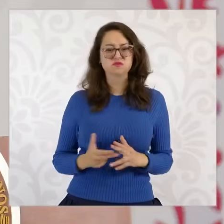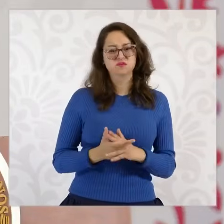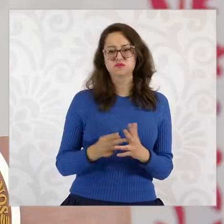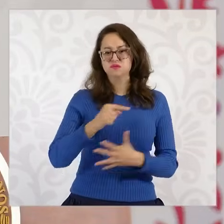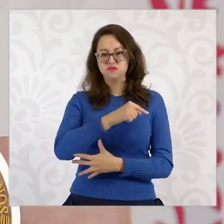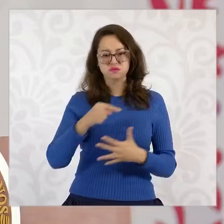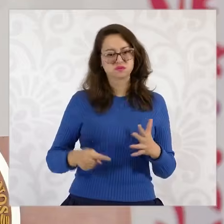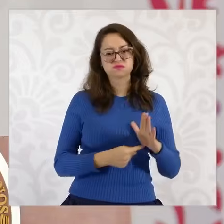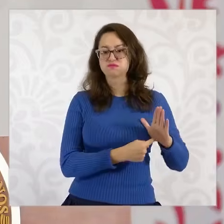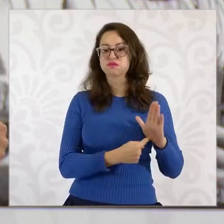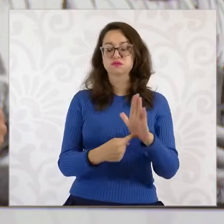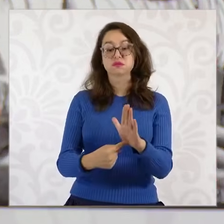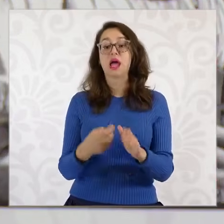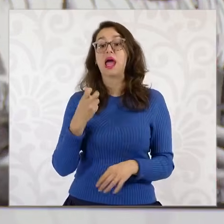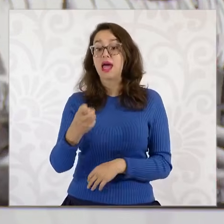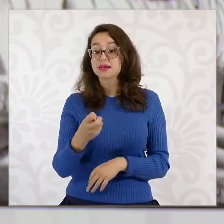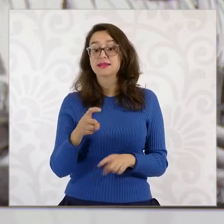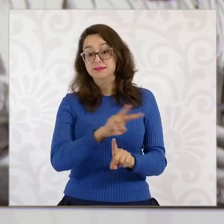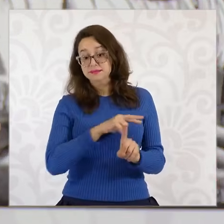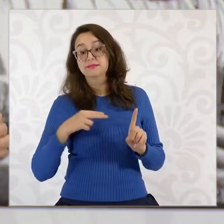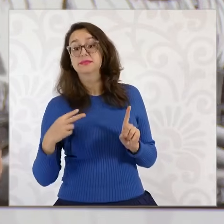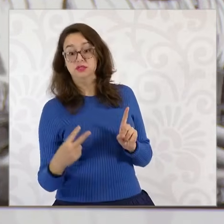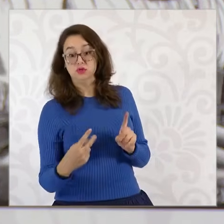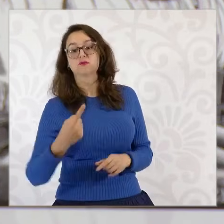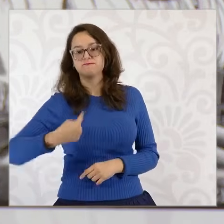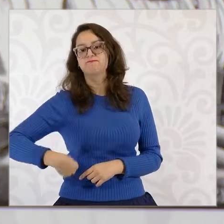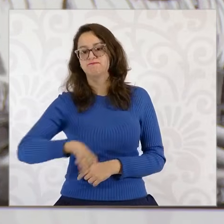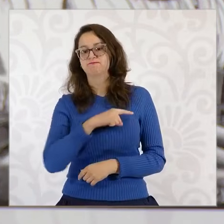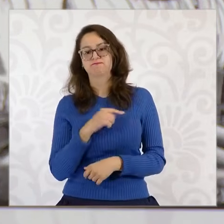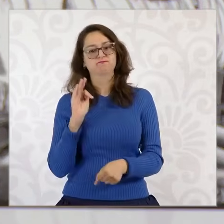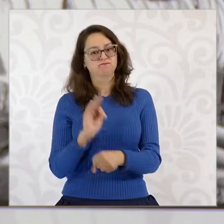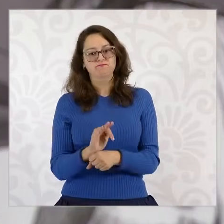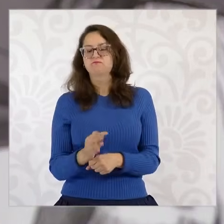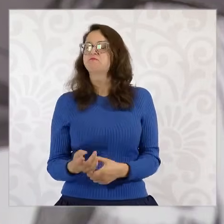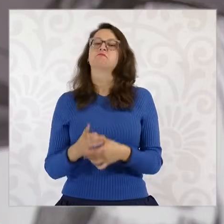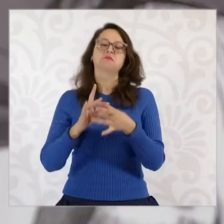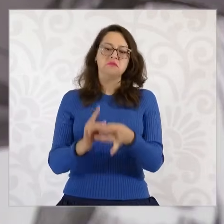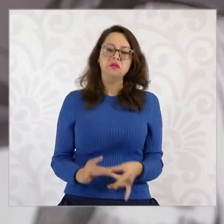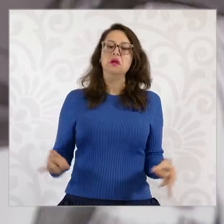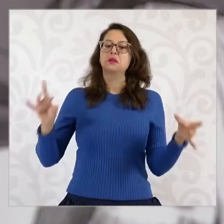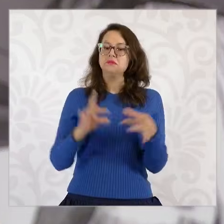Entonces, eso es lo que nosotros defendemos y por eso es importante seguirlo diciendo.